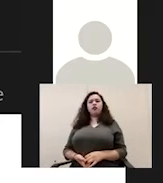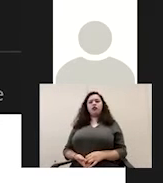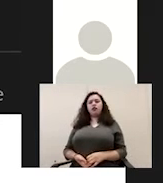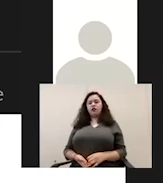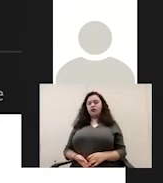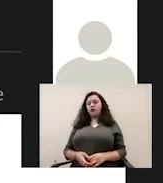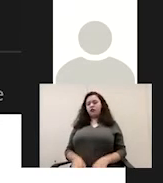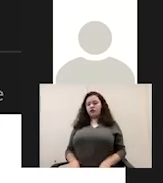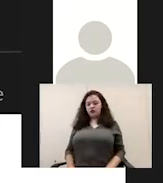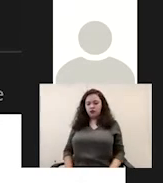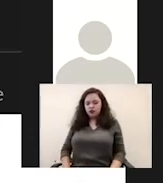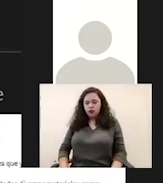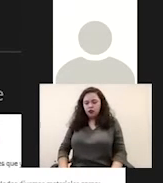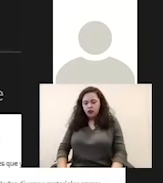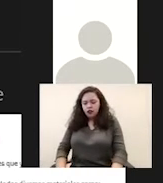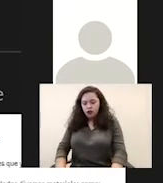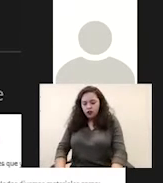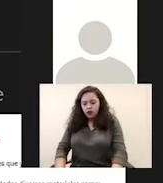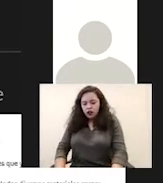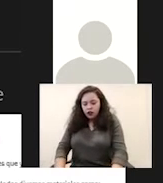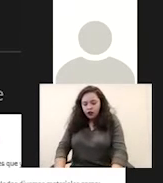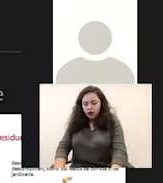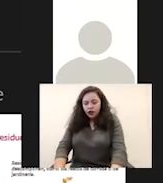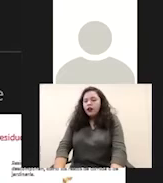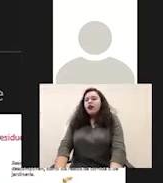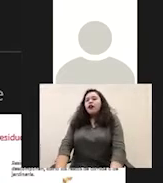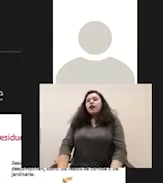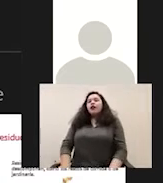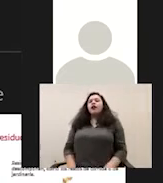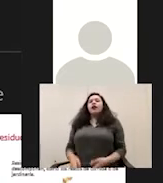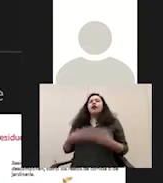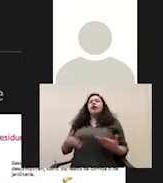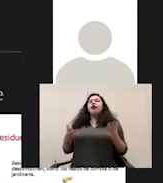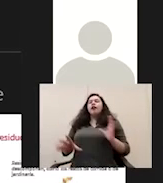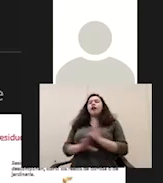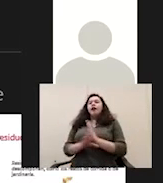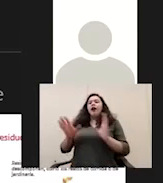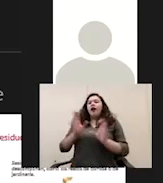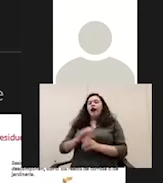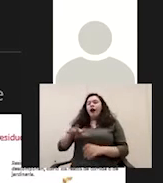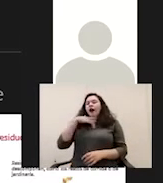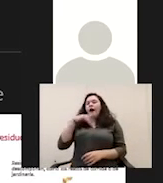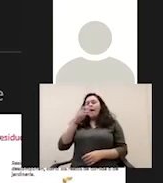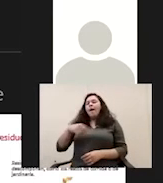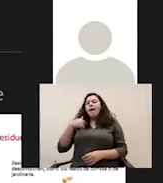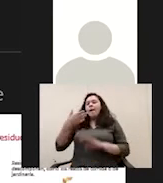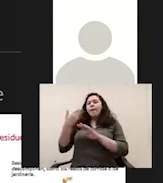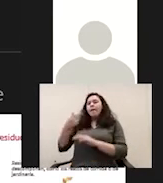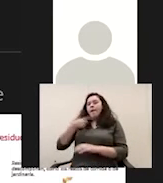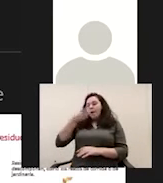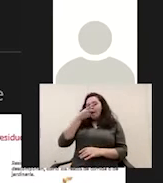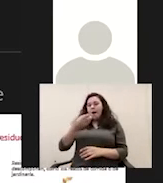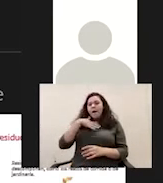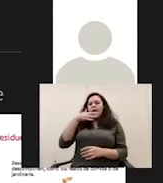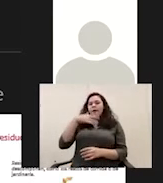Ok, muy bien. Entonces, ahora hablando de los residuos, hace un momento les comentaba de los residuos